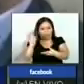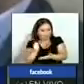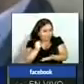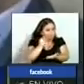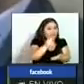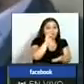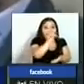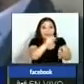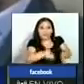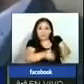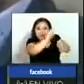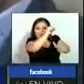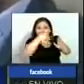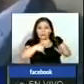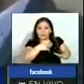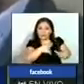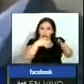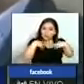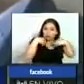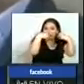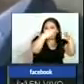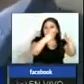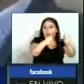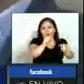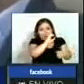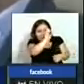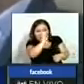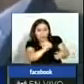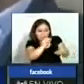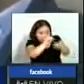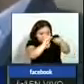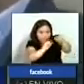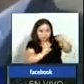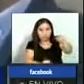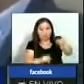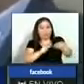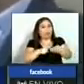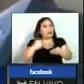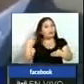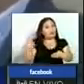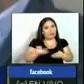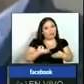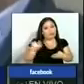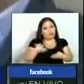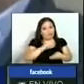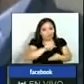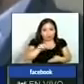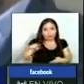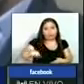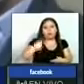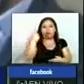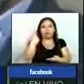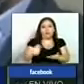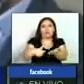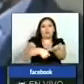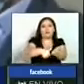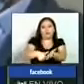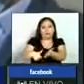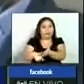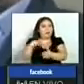Y el 250 sacar pues el porcentaje que tanto necesitan todos los alcaldes a nivel